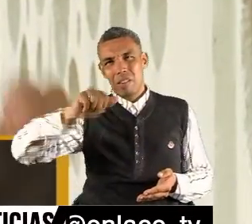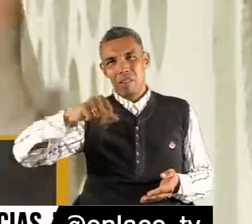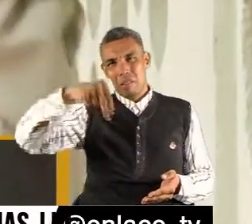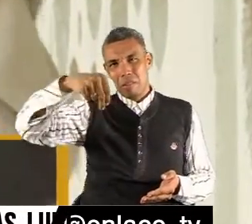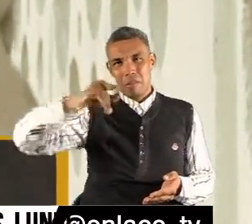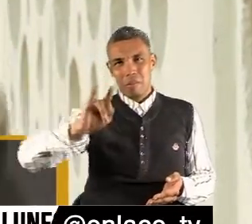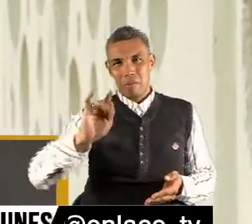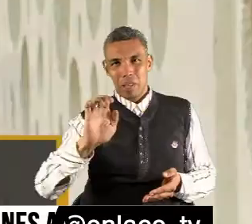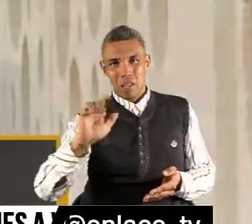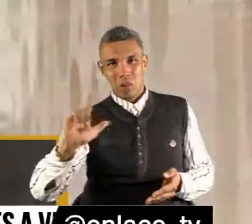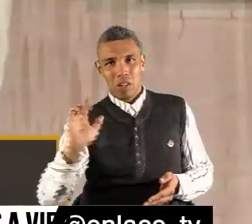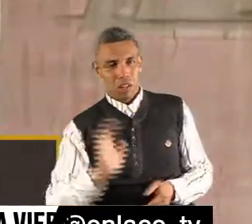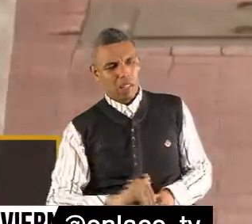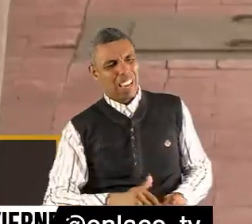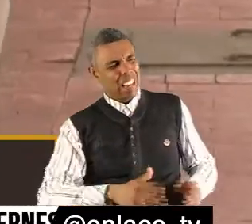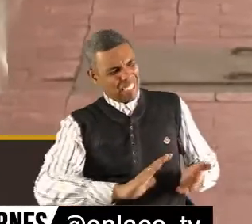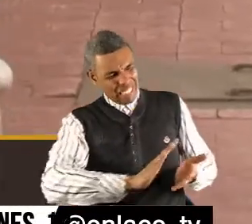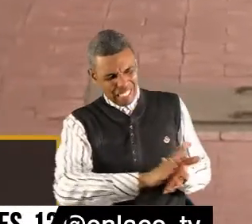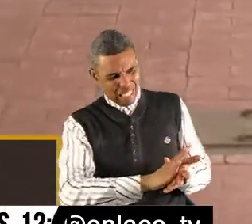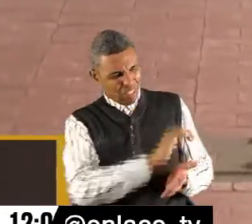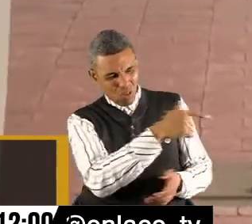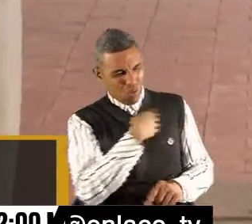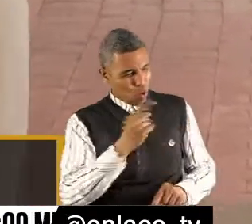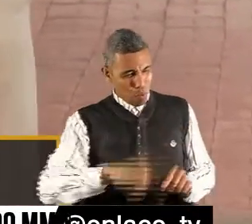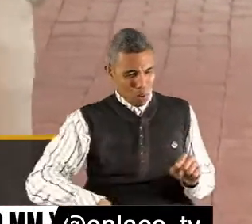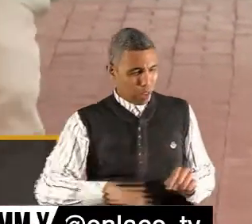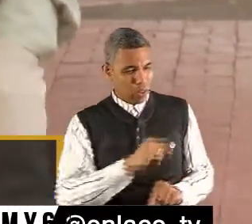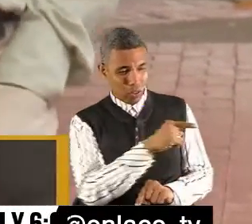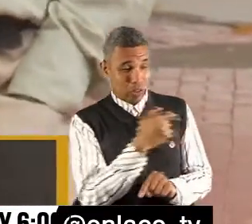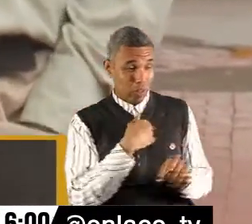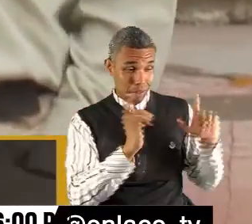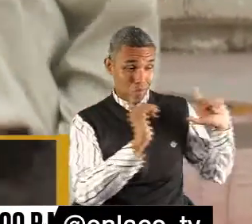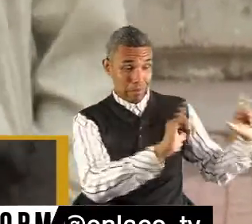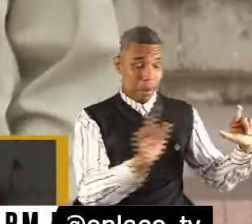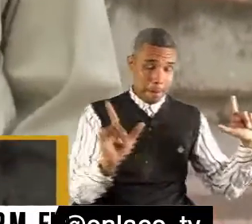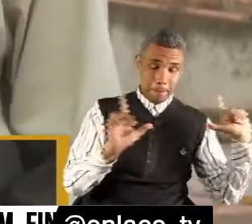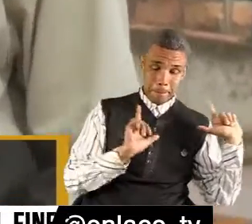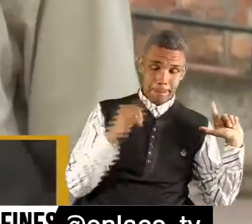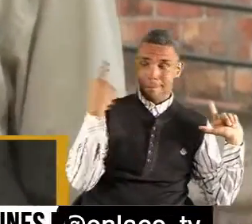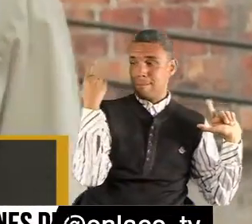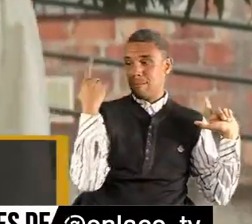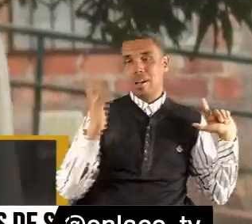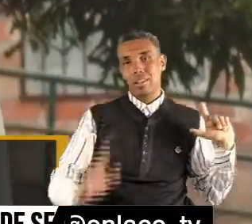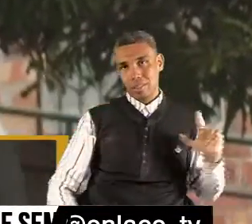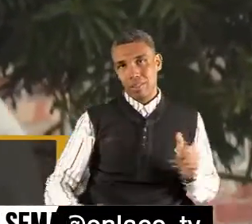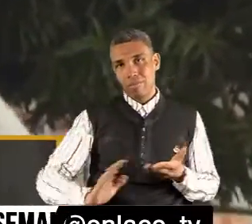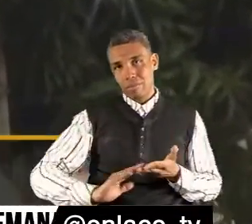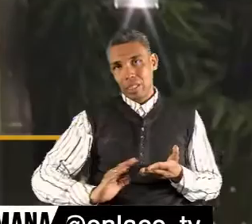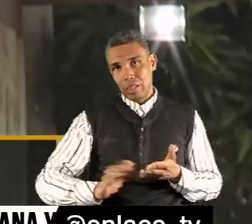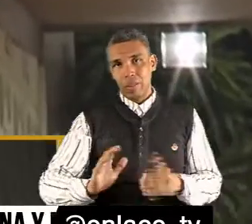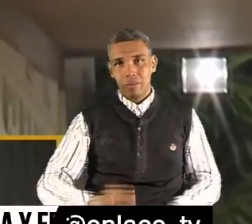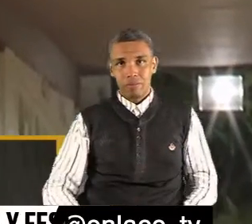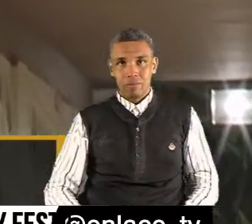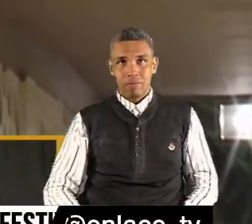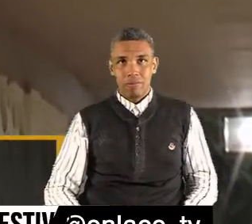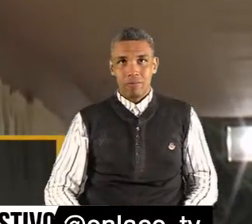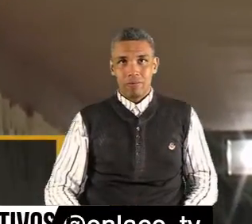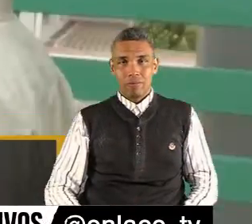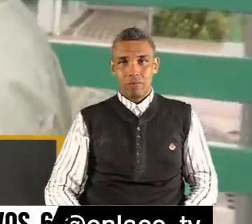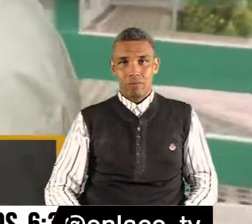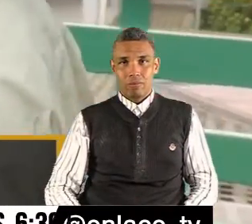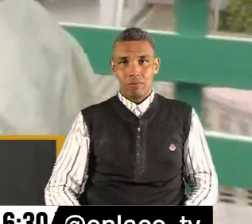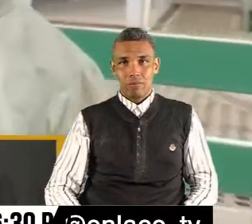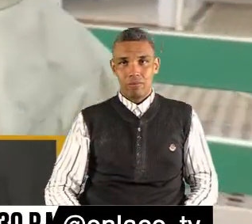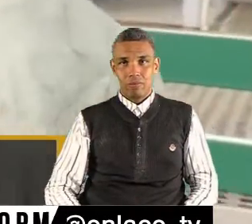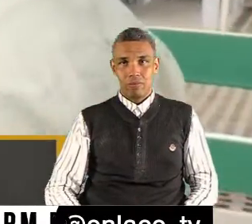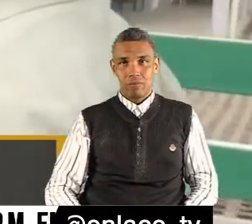ya usted cumplió su ciclo. Desde entonces Fernando deambula por las calles de Barranca Bermeja ofreciendo sus servicios como profesor de álgebra, pero la